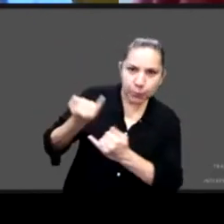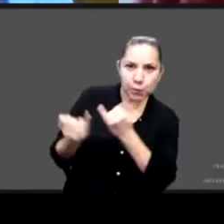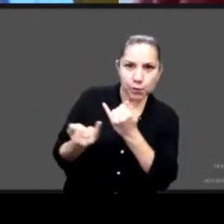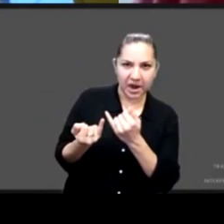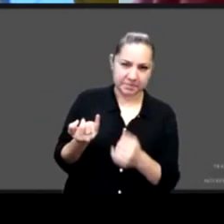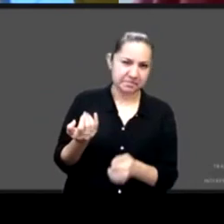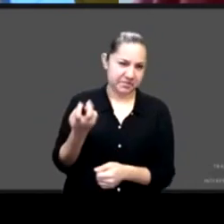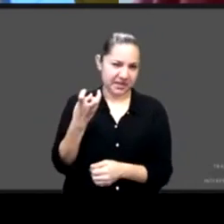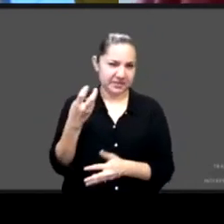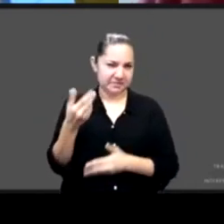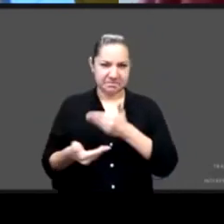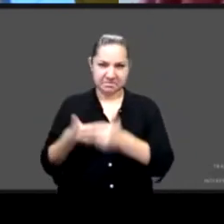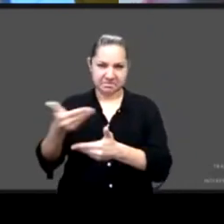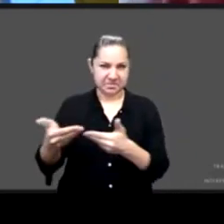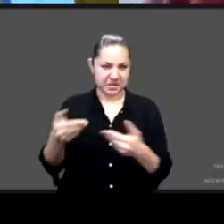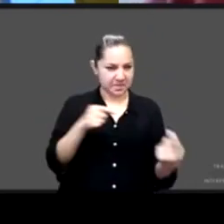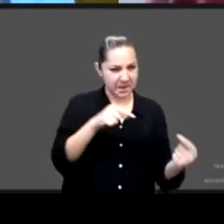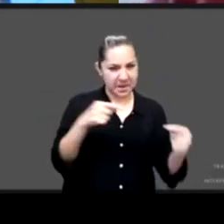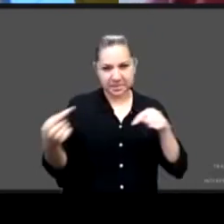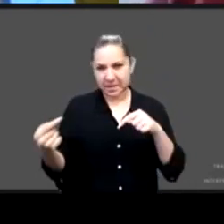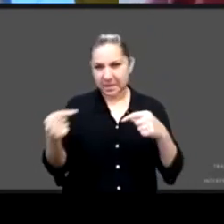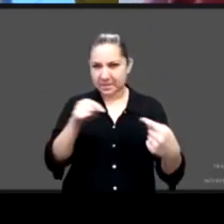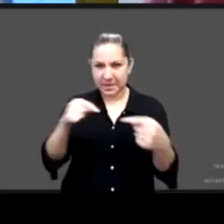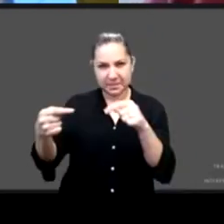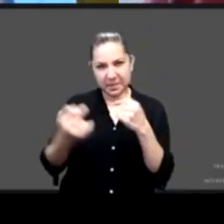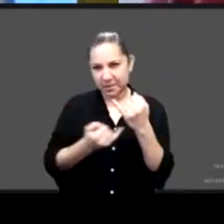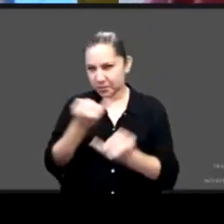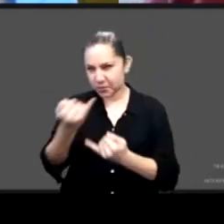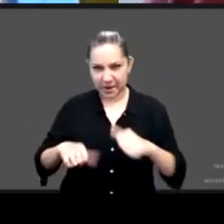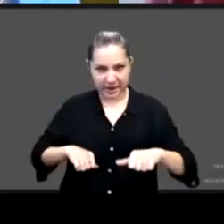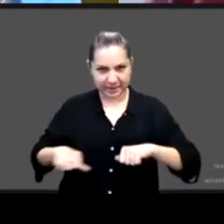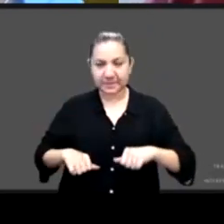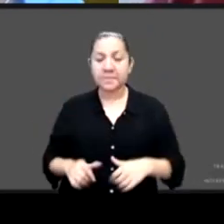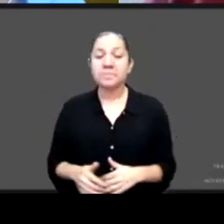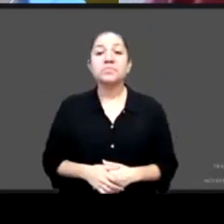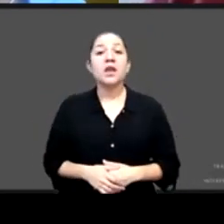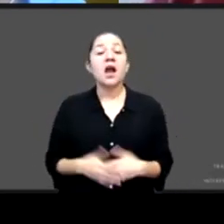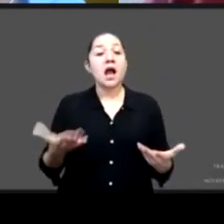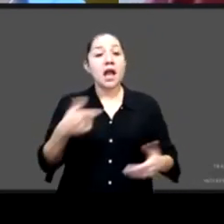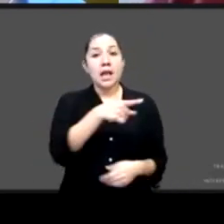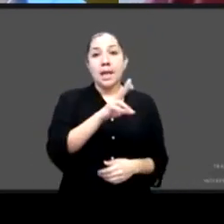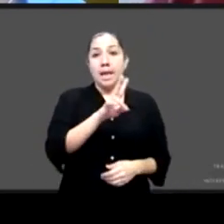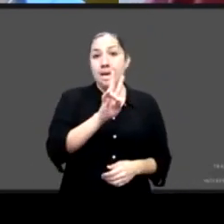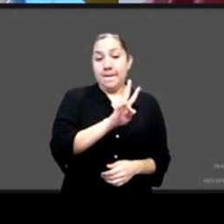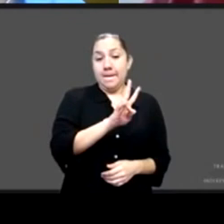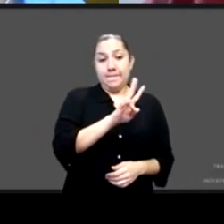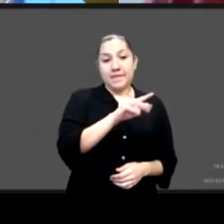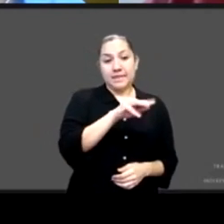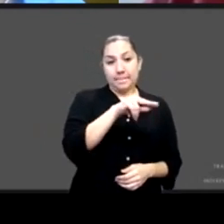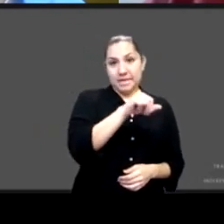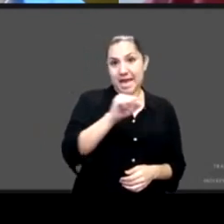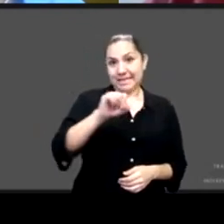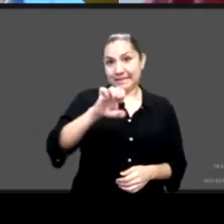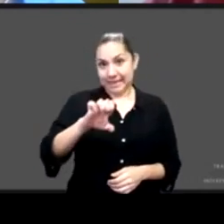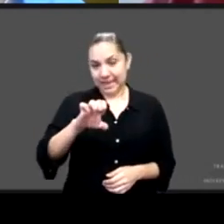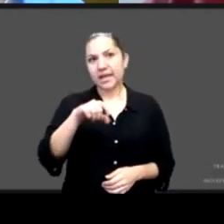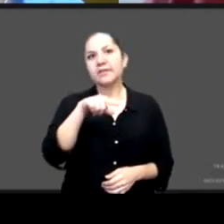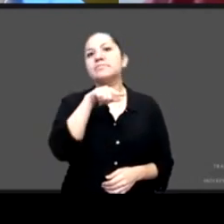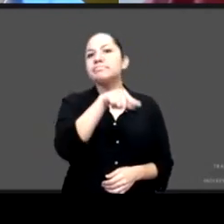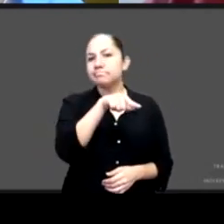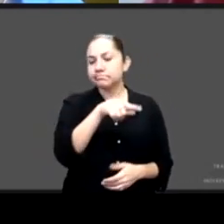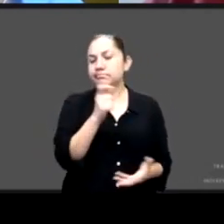he dicho, bueno, prácticamente la vida ahora se nos restringe a la pantalla durante la pandemia, pero también